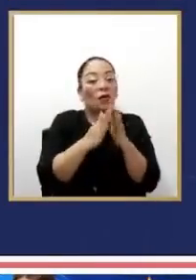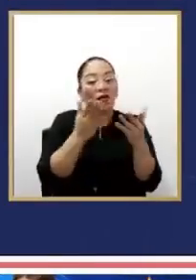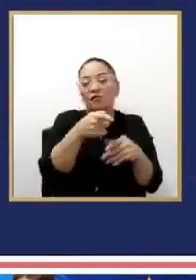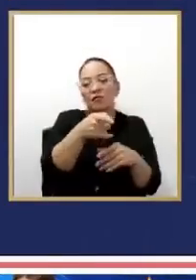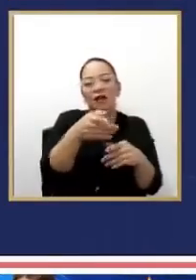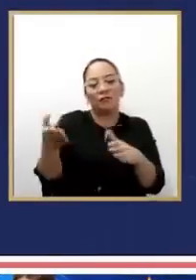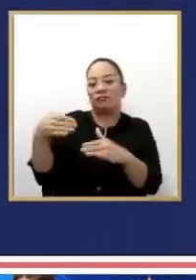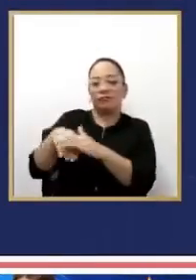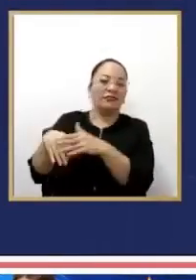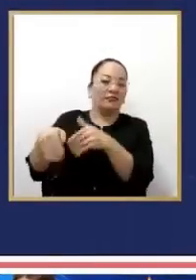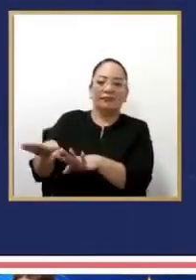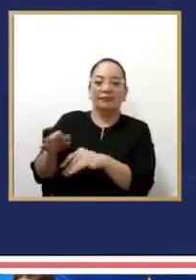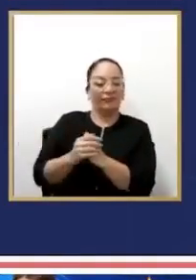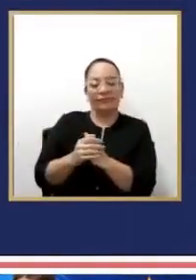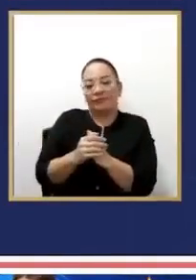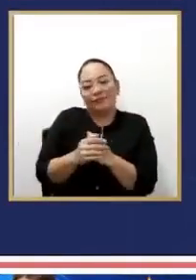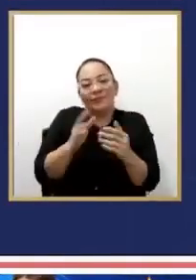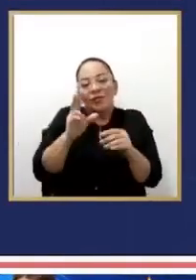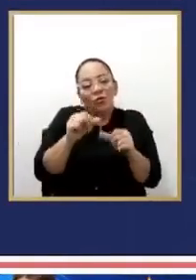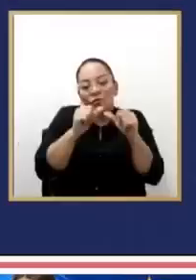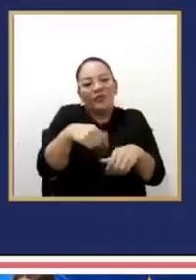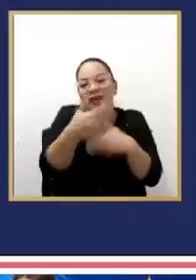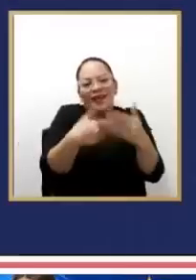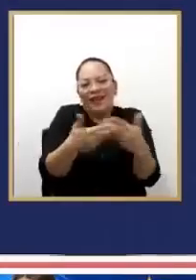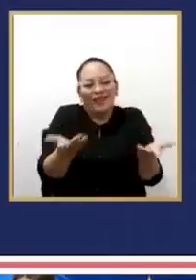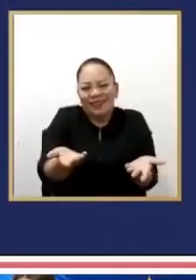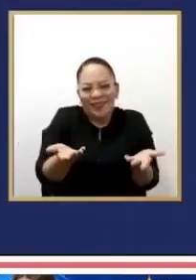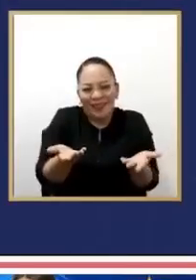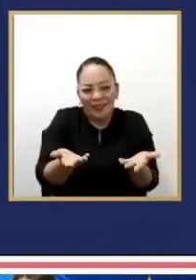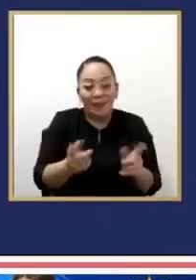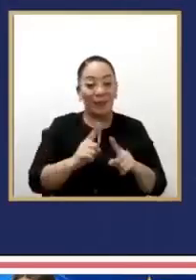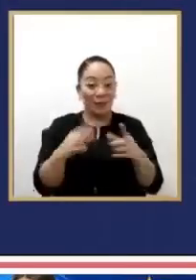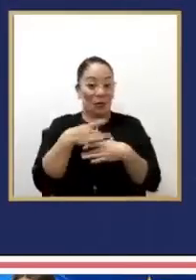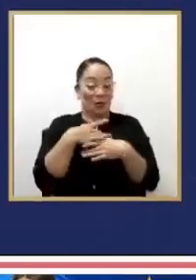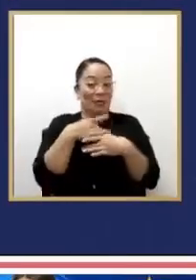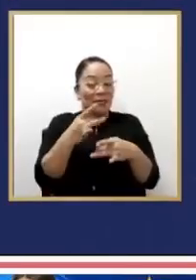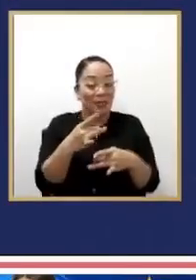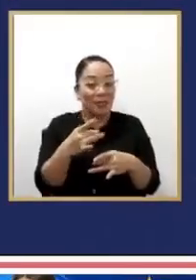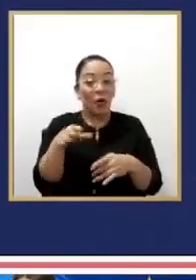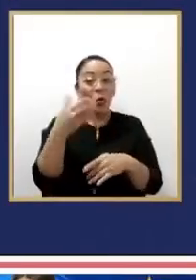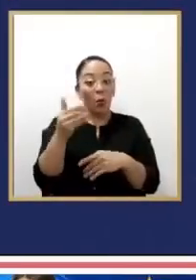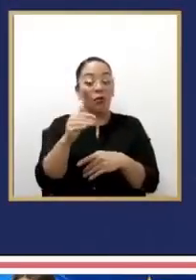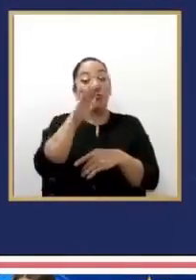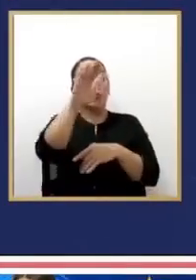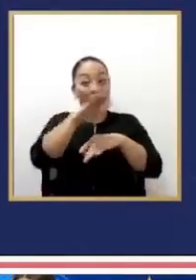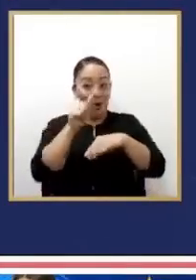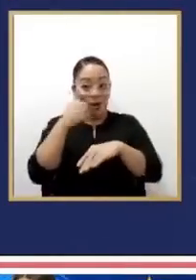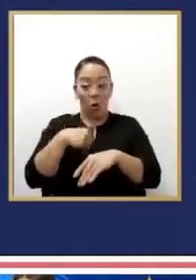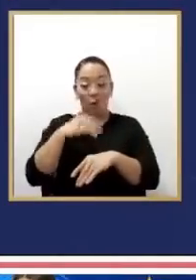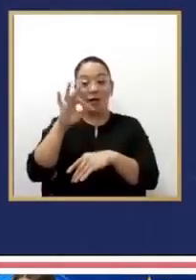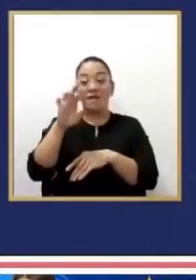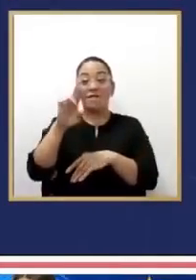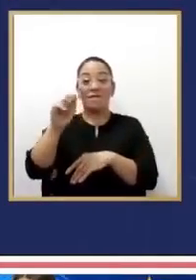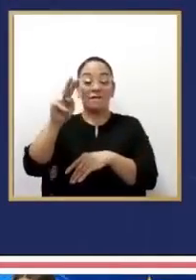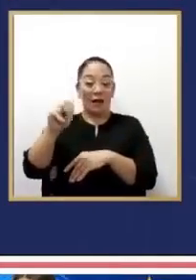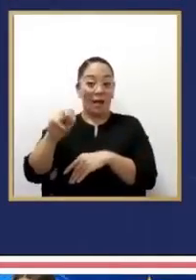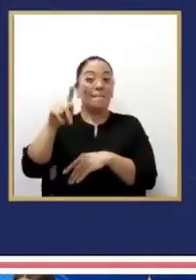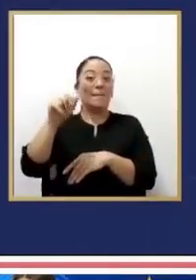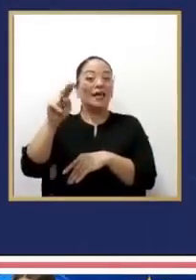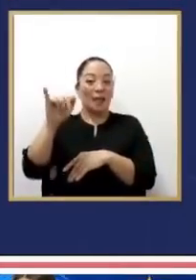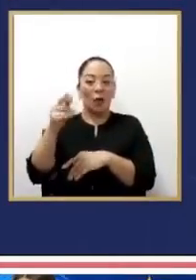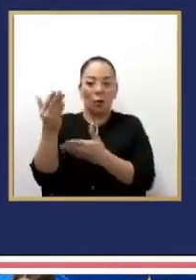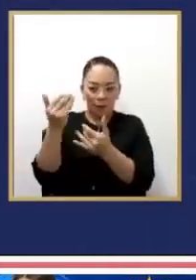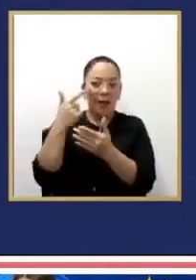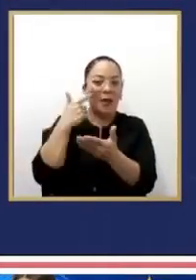es decir, que ya no se siga adelante esto. Pero lo más interesante es que cuando llamaron a don Frank Paniagua para que dijera qué pruebas tiene